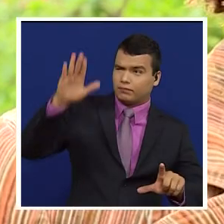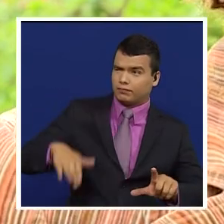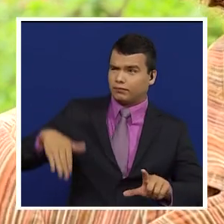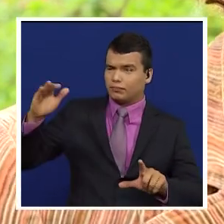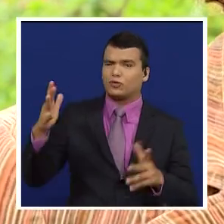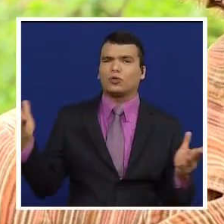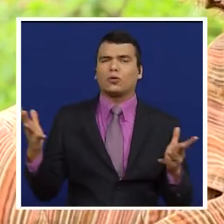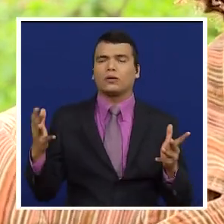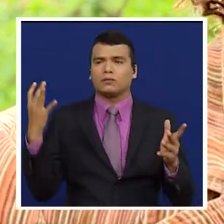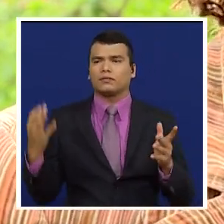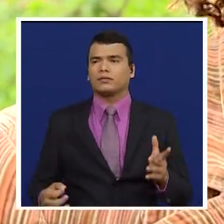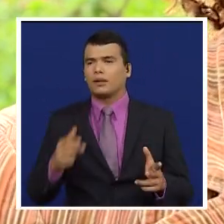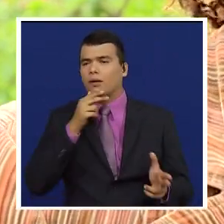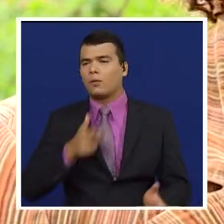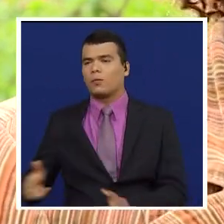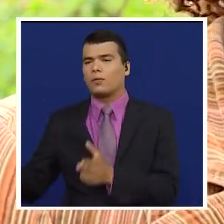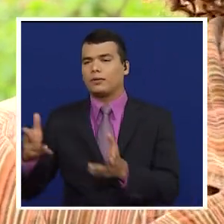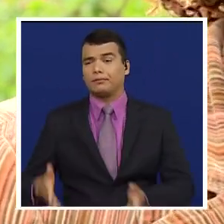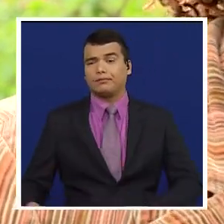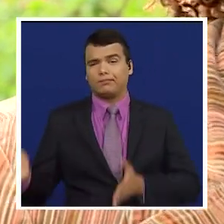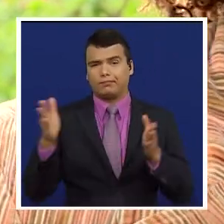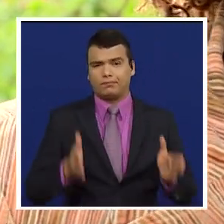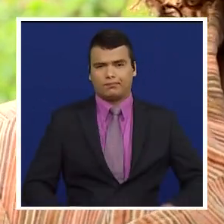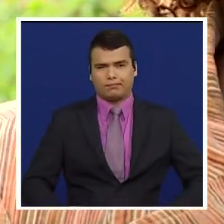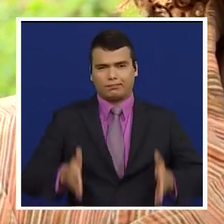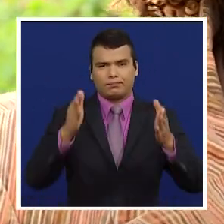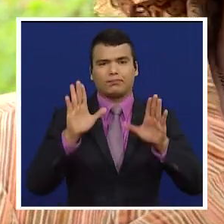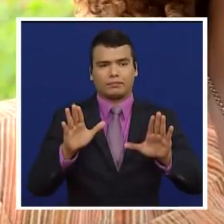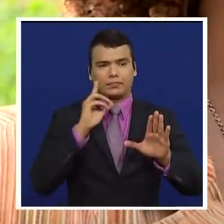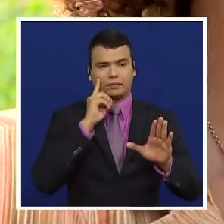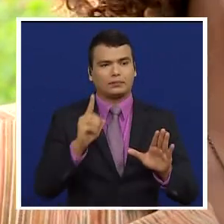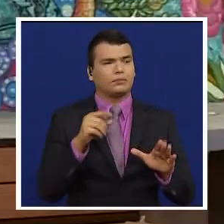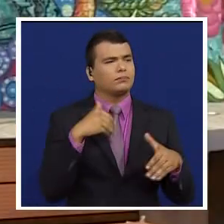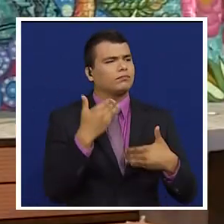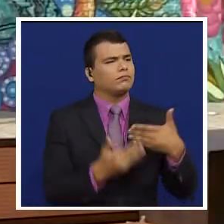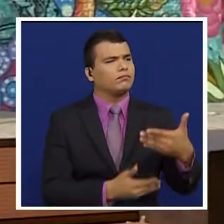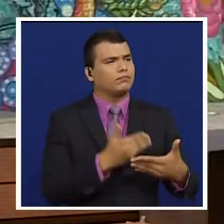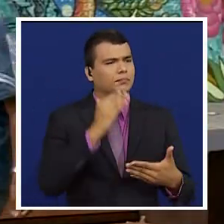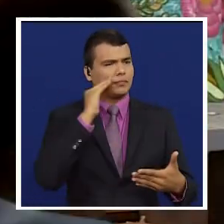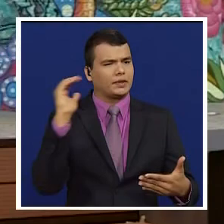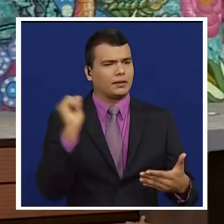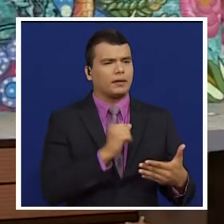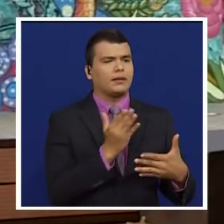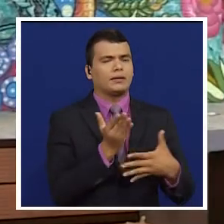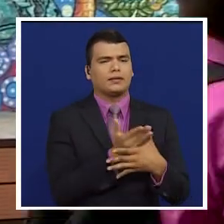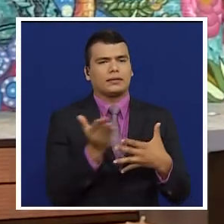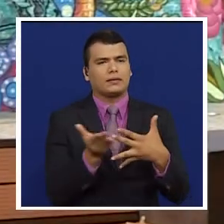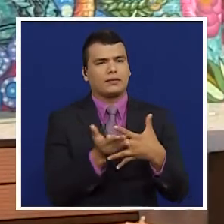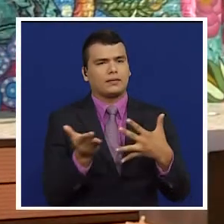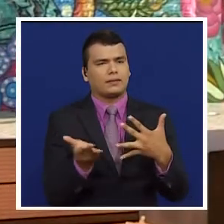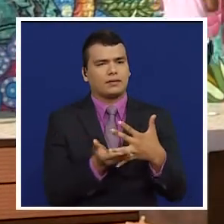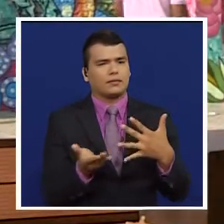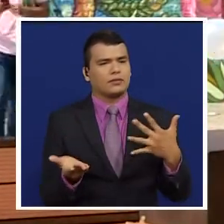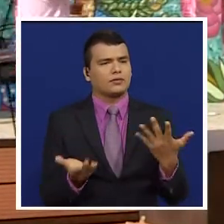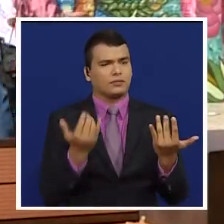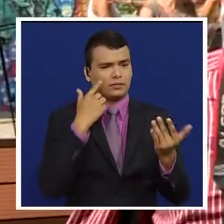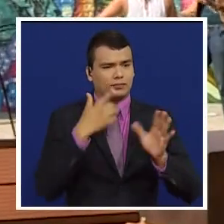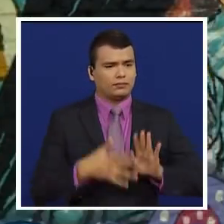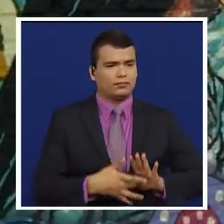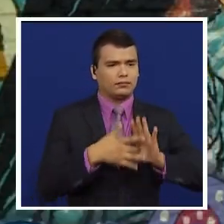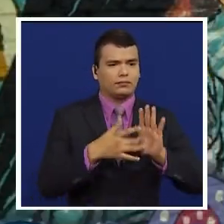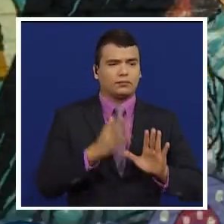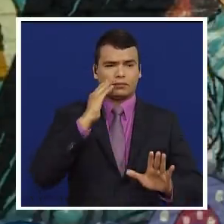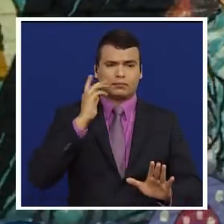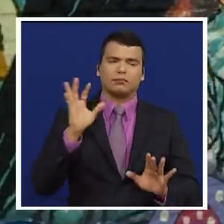todos la construcción que hacen las mujeres en cada una de sus etapas. Al final vemos de la imagen una colcha ya tejida por